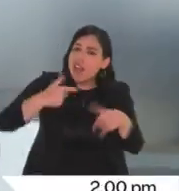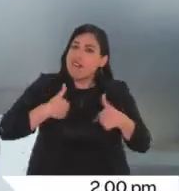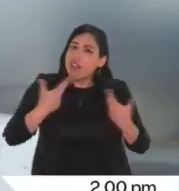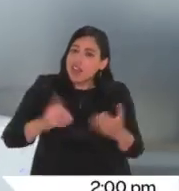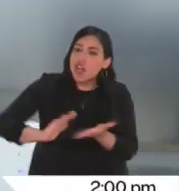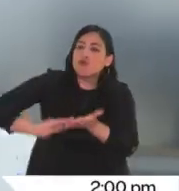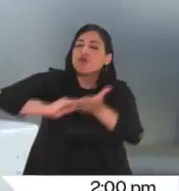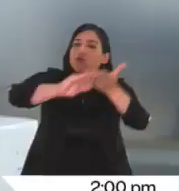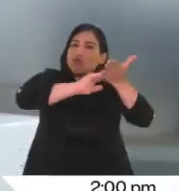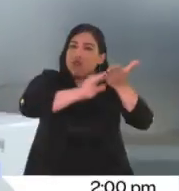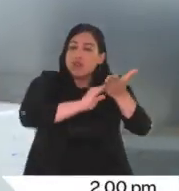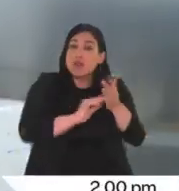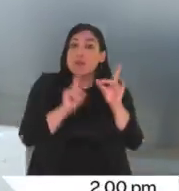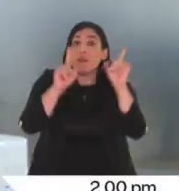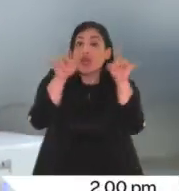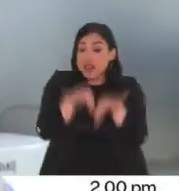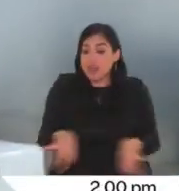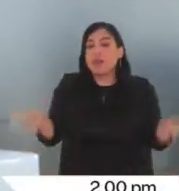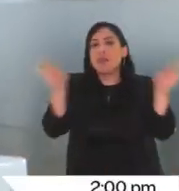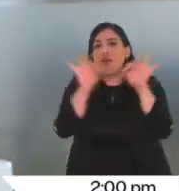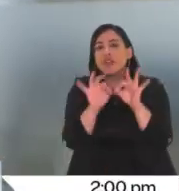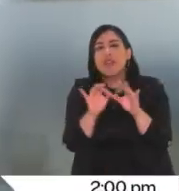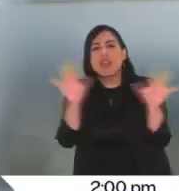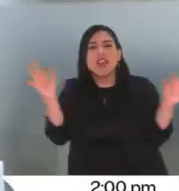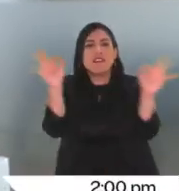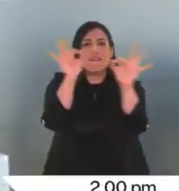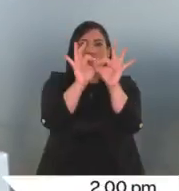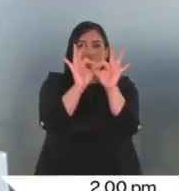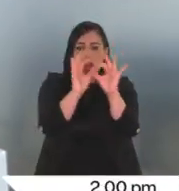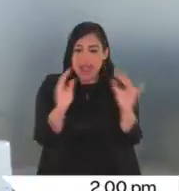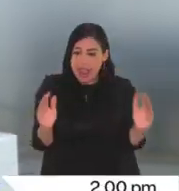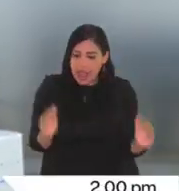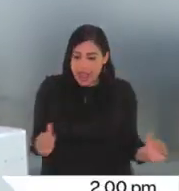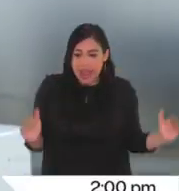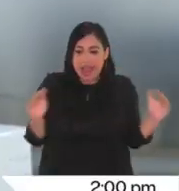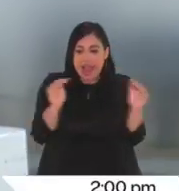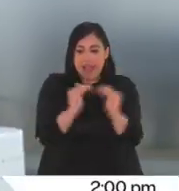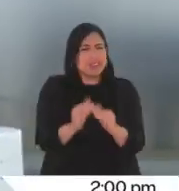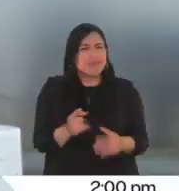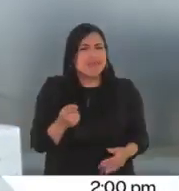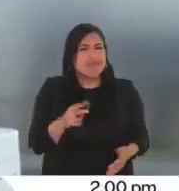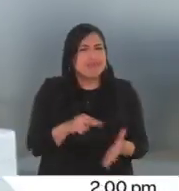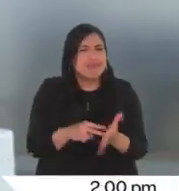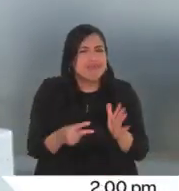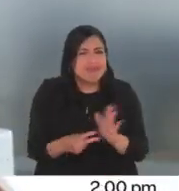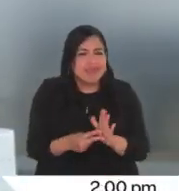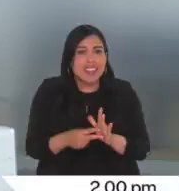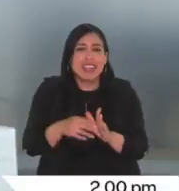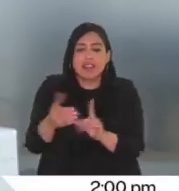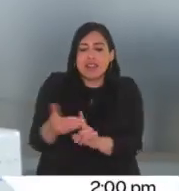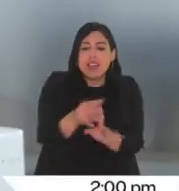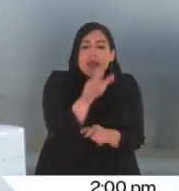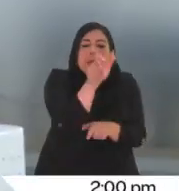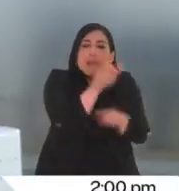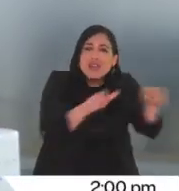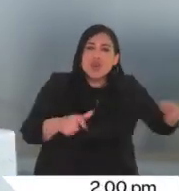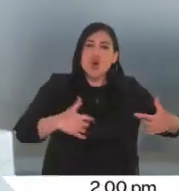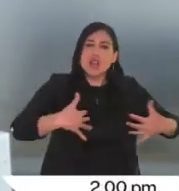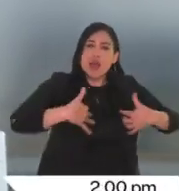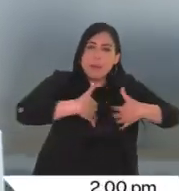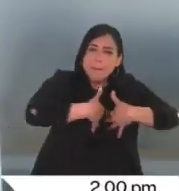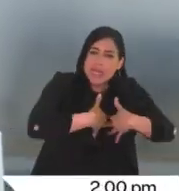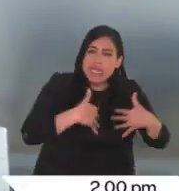es importante tener este enfoque equilibrado que tienen también como proteger las víctimas como